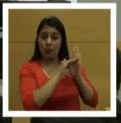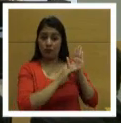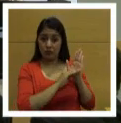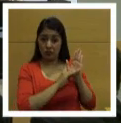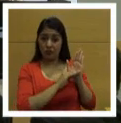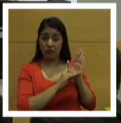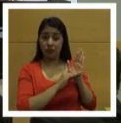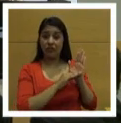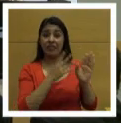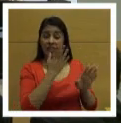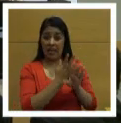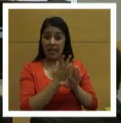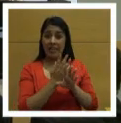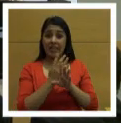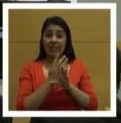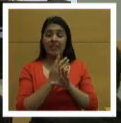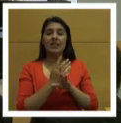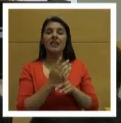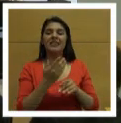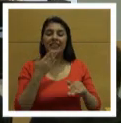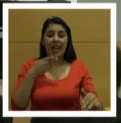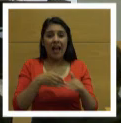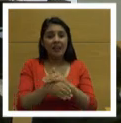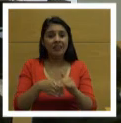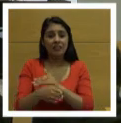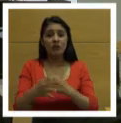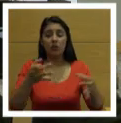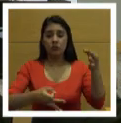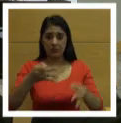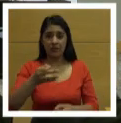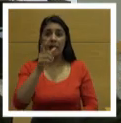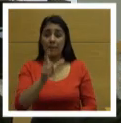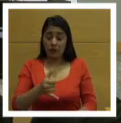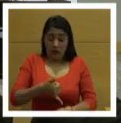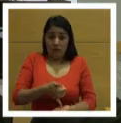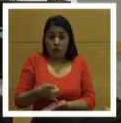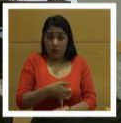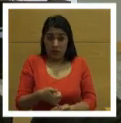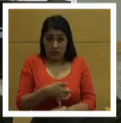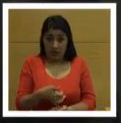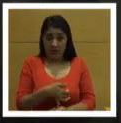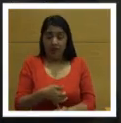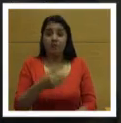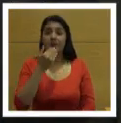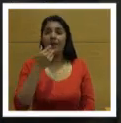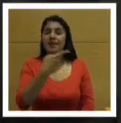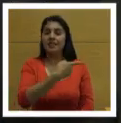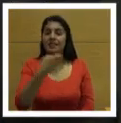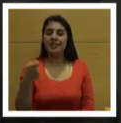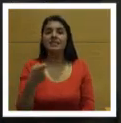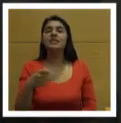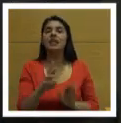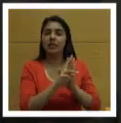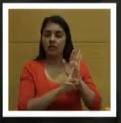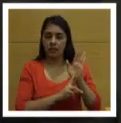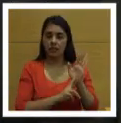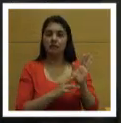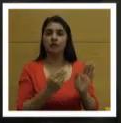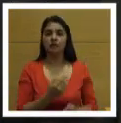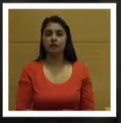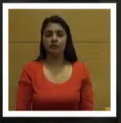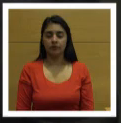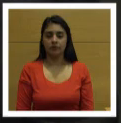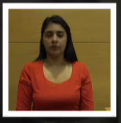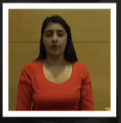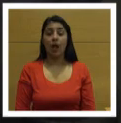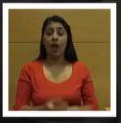Iberoamericano sobre acceso a la justicia de personas vulnerables y las 100 reglas de Brasilia. El